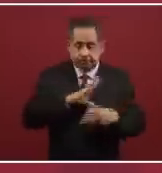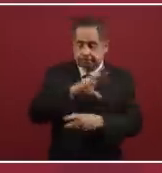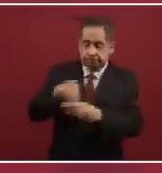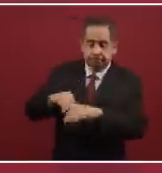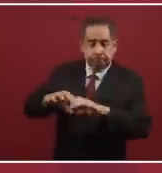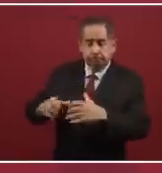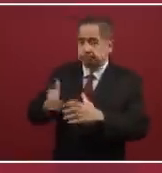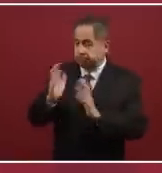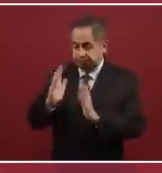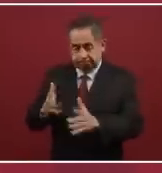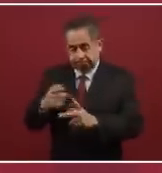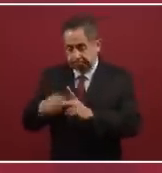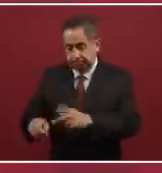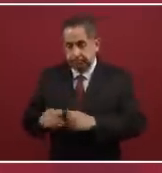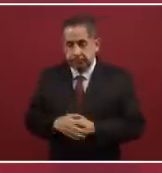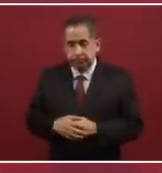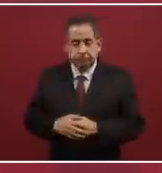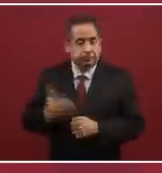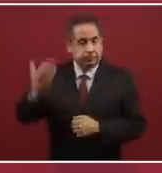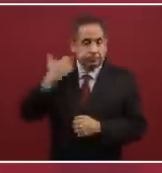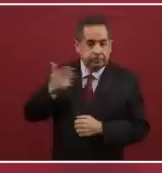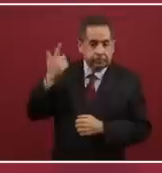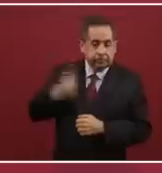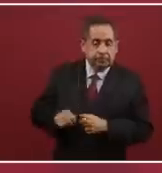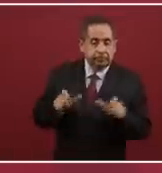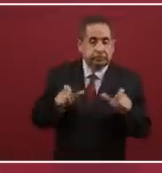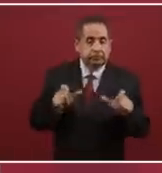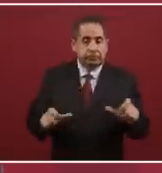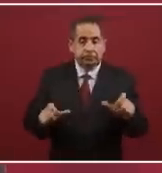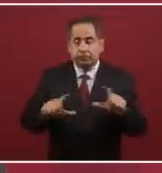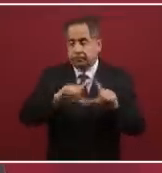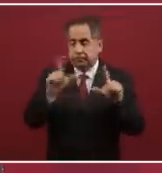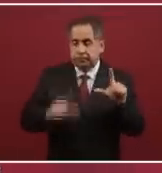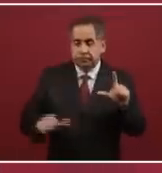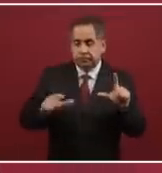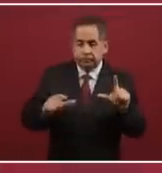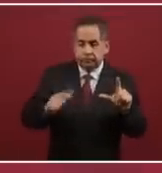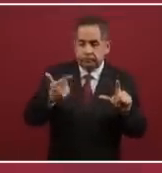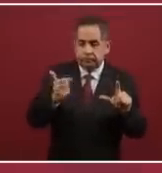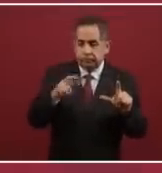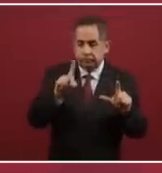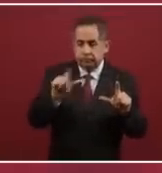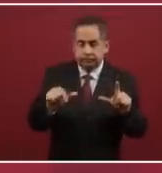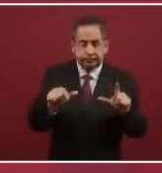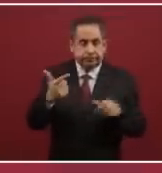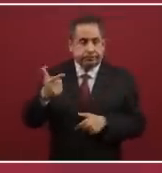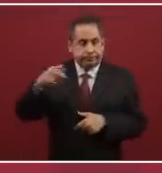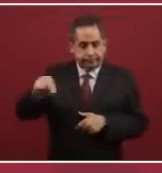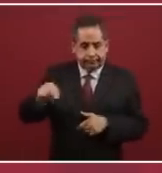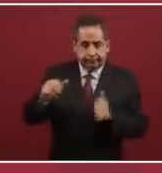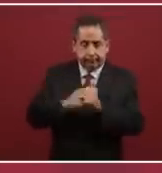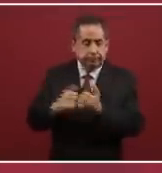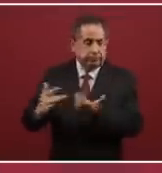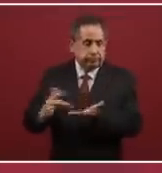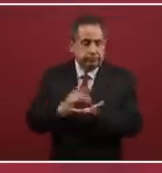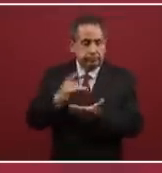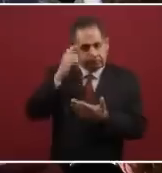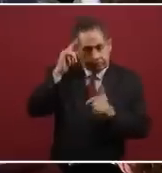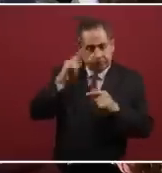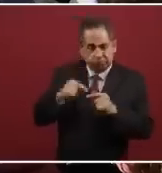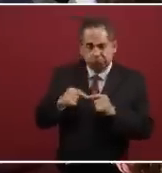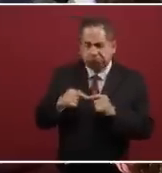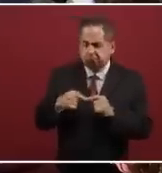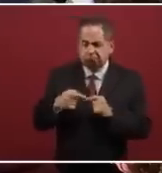El despliegue instruido para la Guardia Nacional con respaldo de la Secretaría de la Defensa, la Secretaría de la Marina, se va a completar